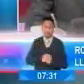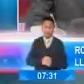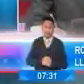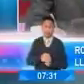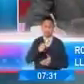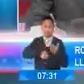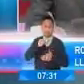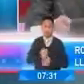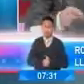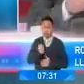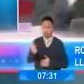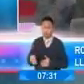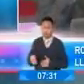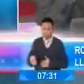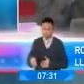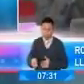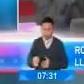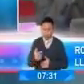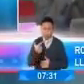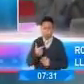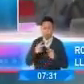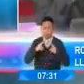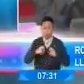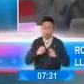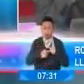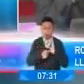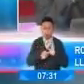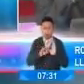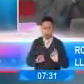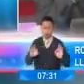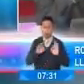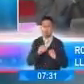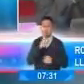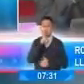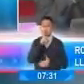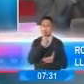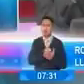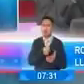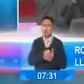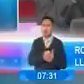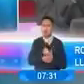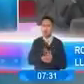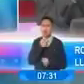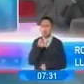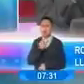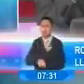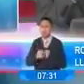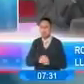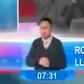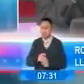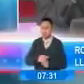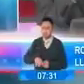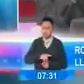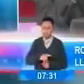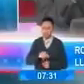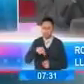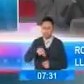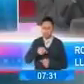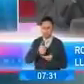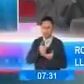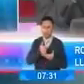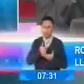de un contrato. Esto es lo importante en una investigación. ¿Quién compra, quién vende y quién se beneficia de una eventual